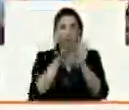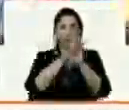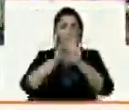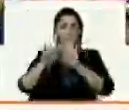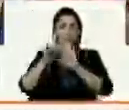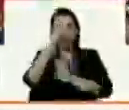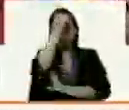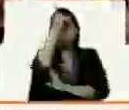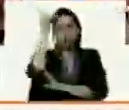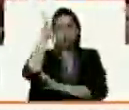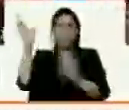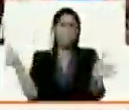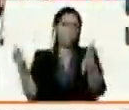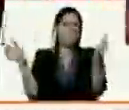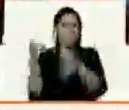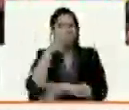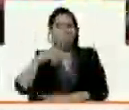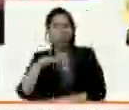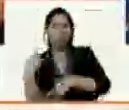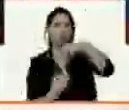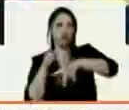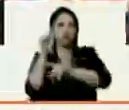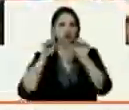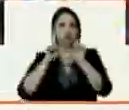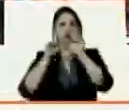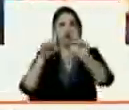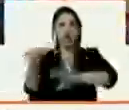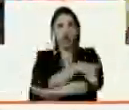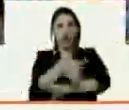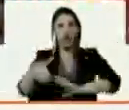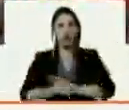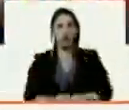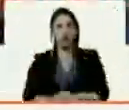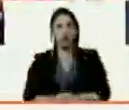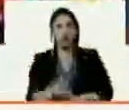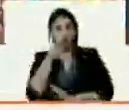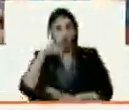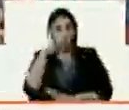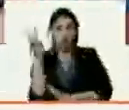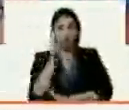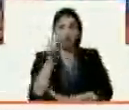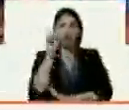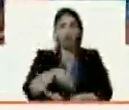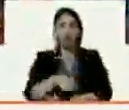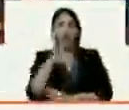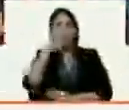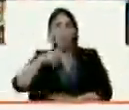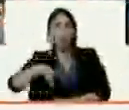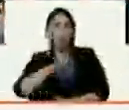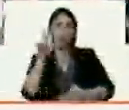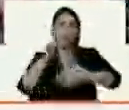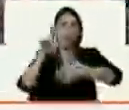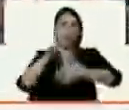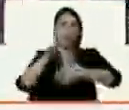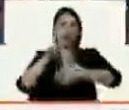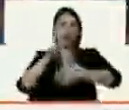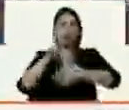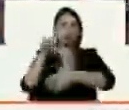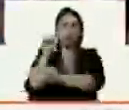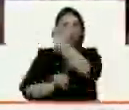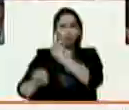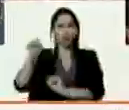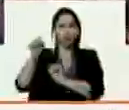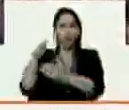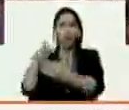Constituyente, quien instaba al pueblo revolucionario a mantenerse en las calles, no solamente al pueblo de Venezuela, sino también a los pueblos de América, que se levantan en contra de las